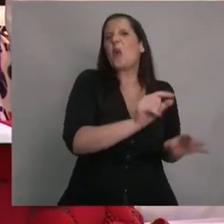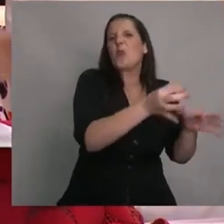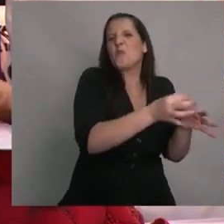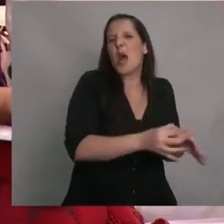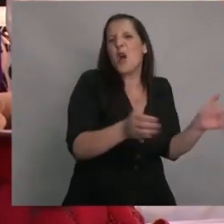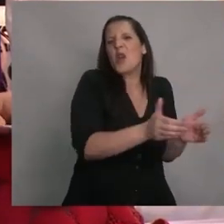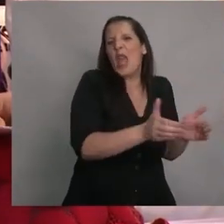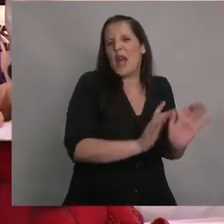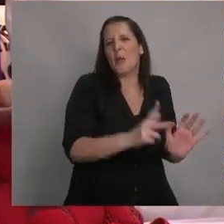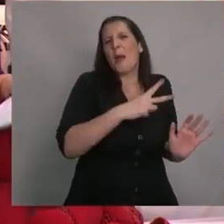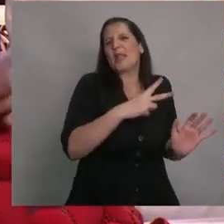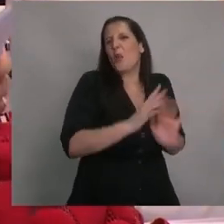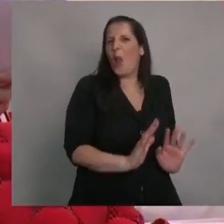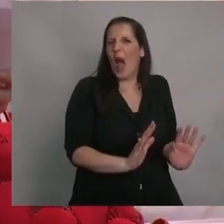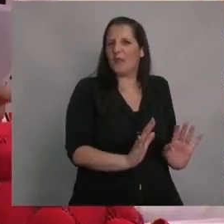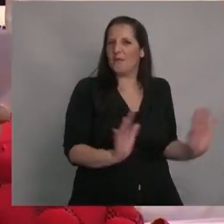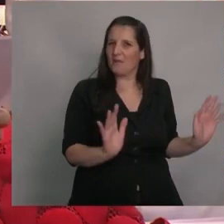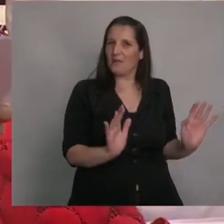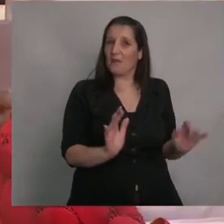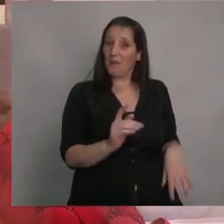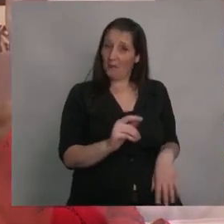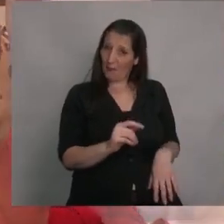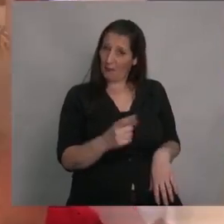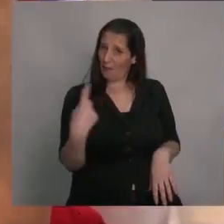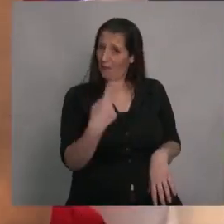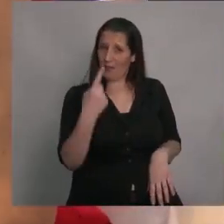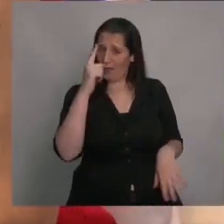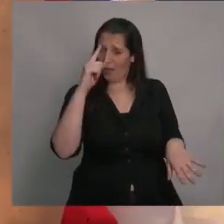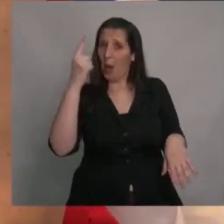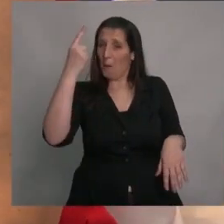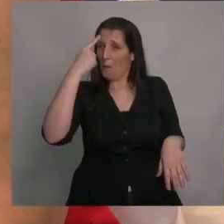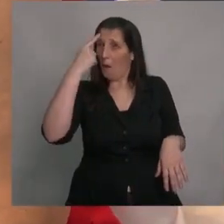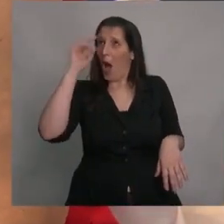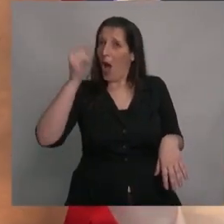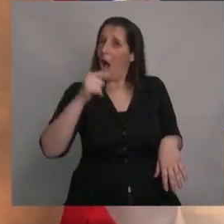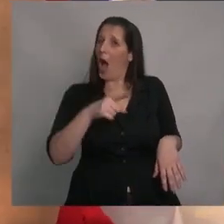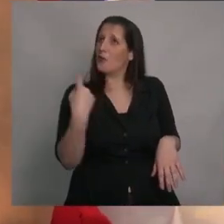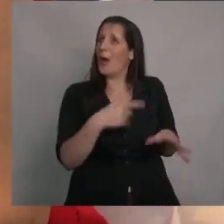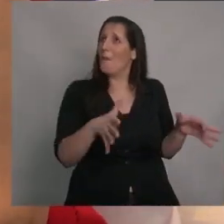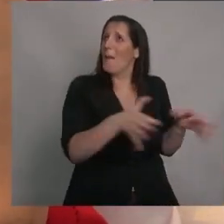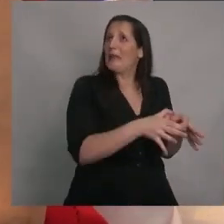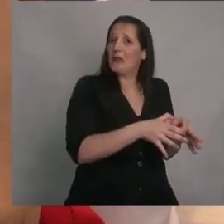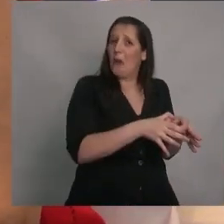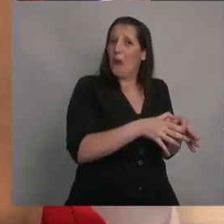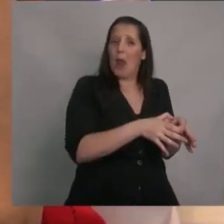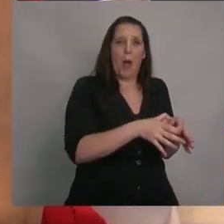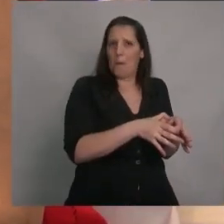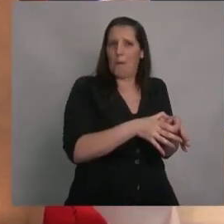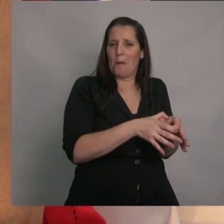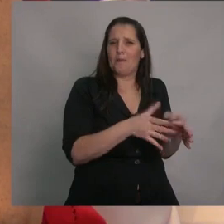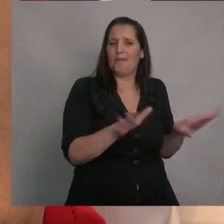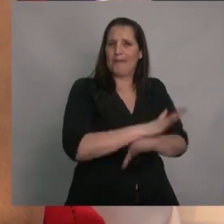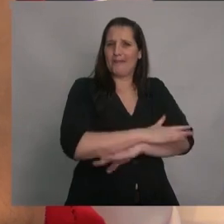temas de interés particular. Nosotros adherimos equivocadamente a esa idea de temas del centro del